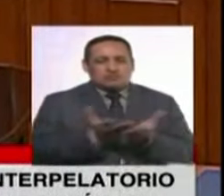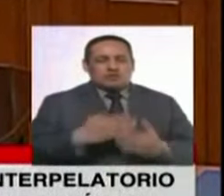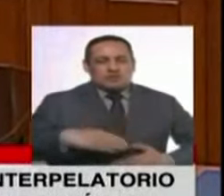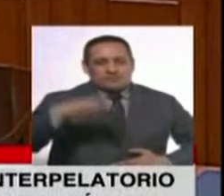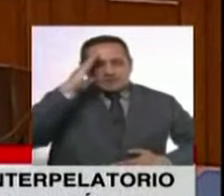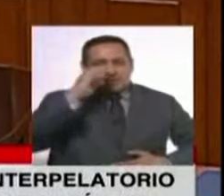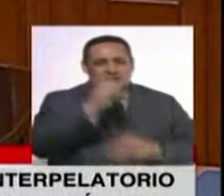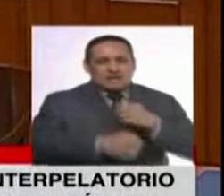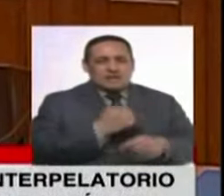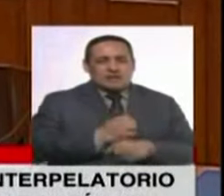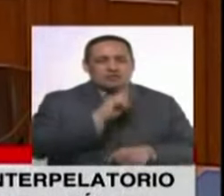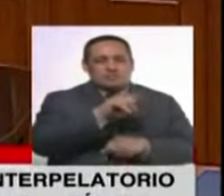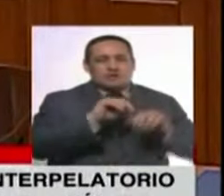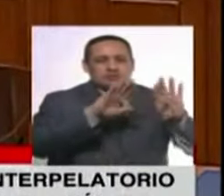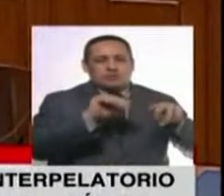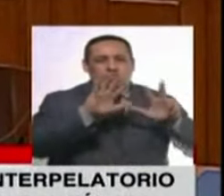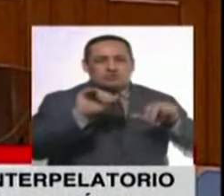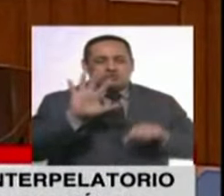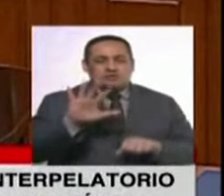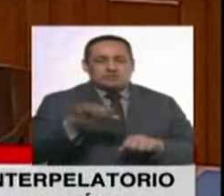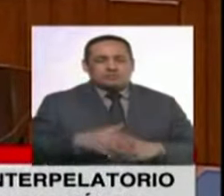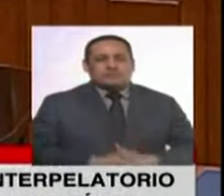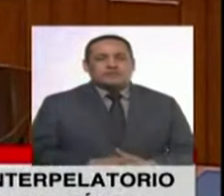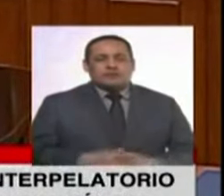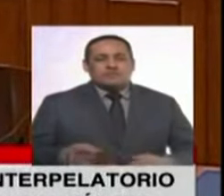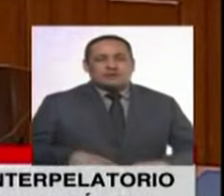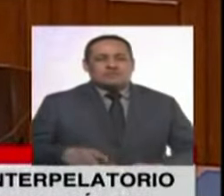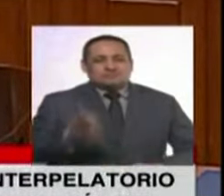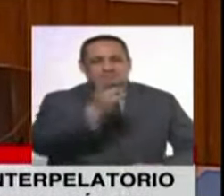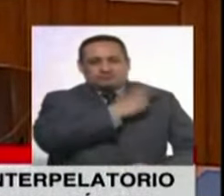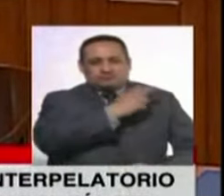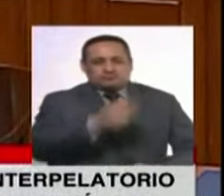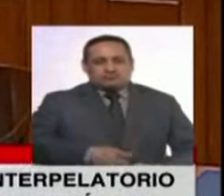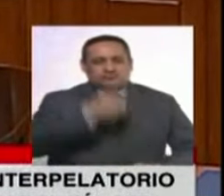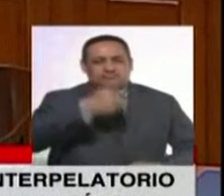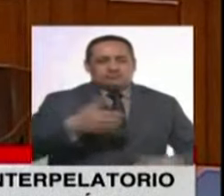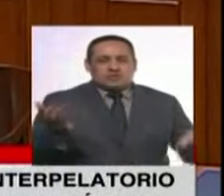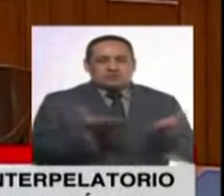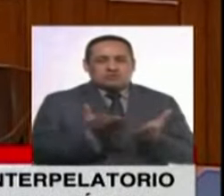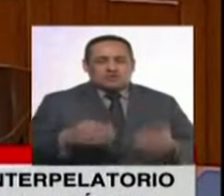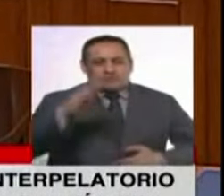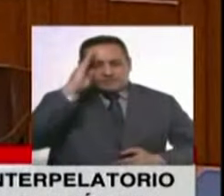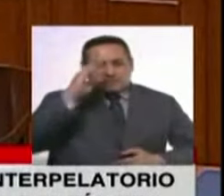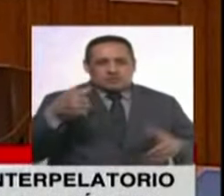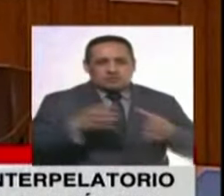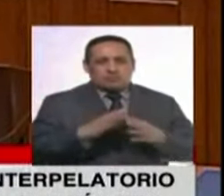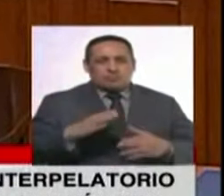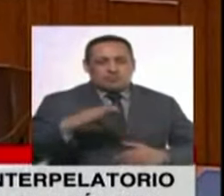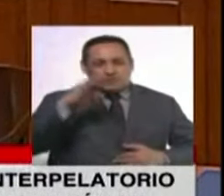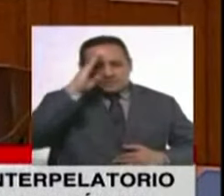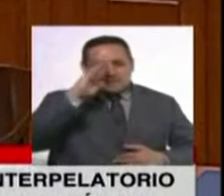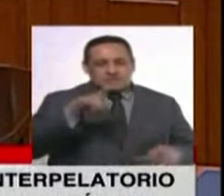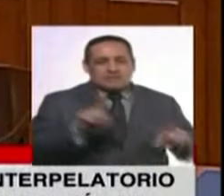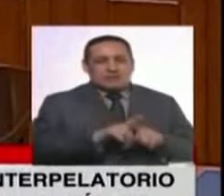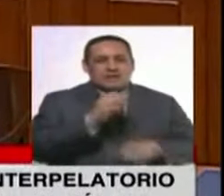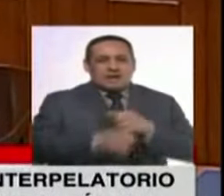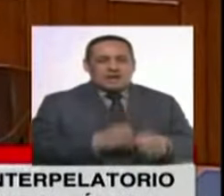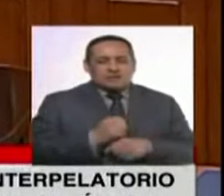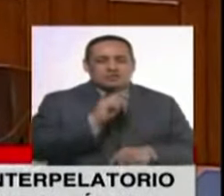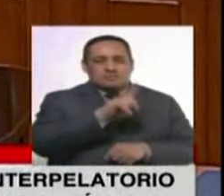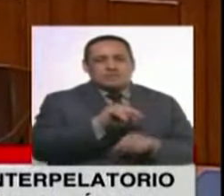oficiales del año 1985 fue brigadier general de la escuela de oficiales de las fuerzas policiales año